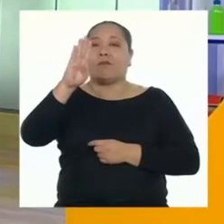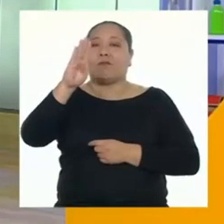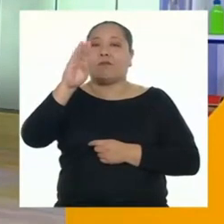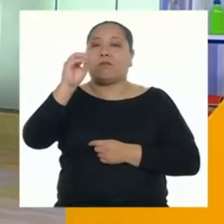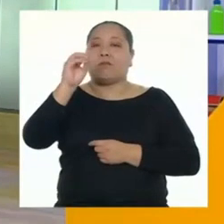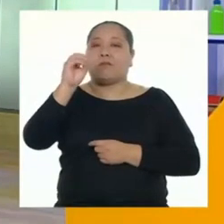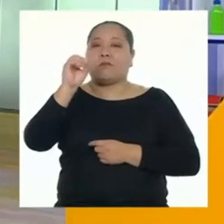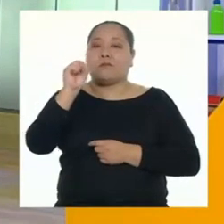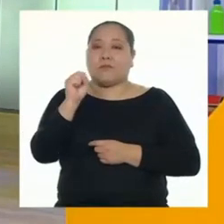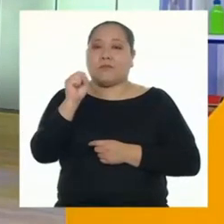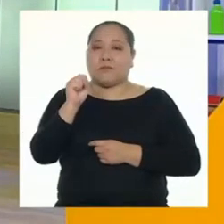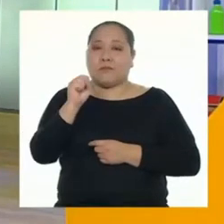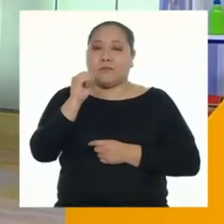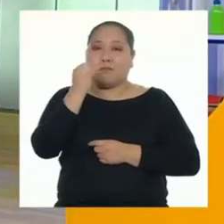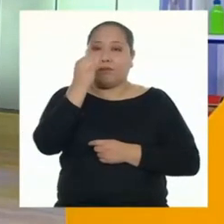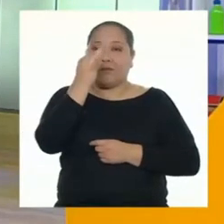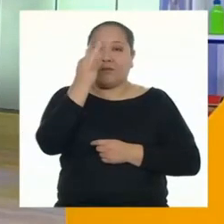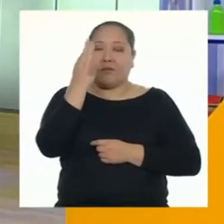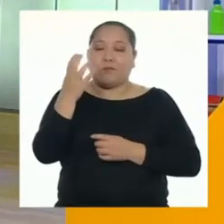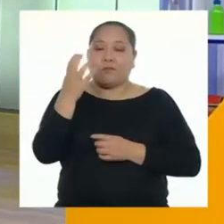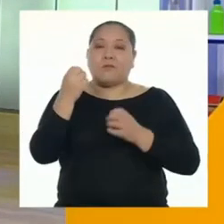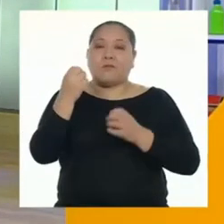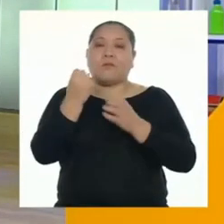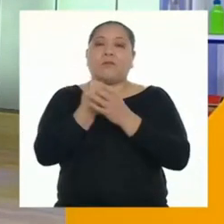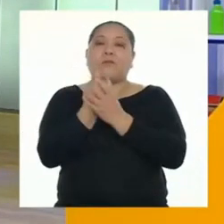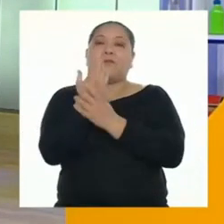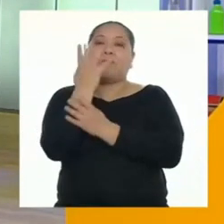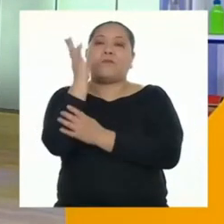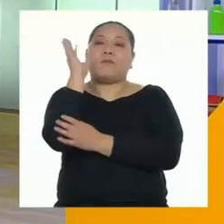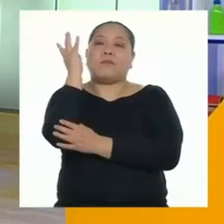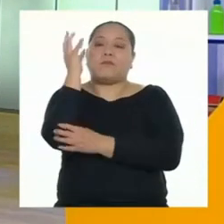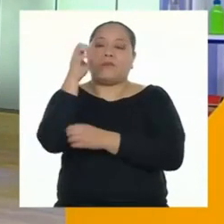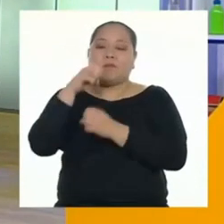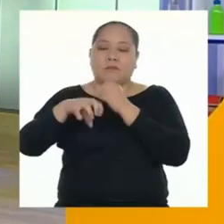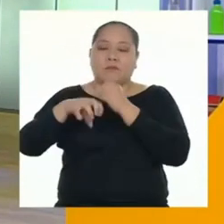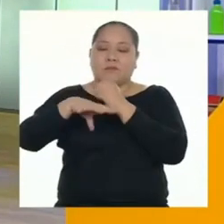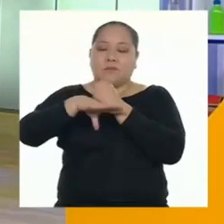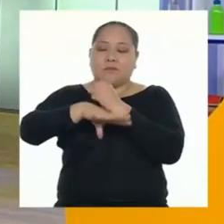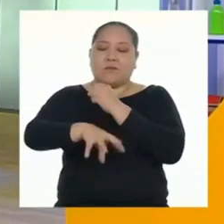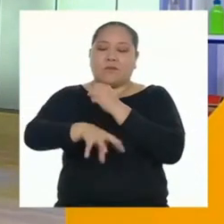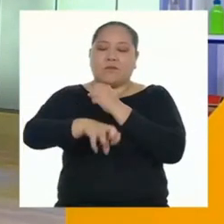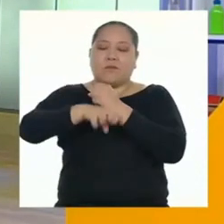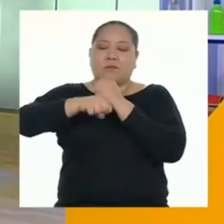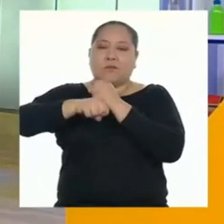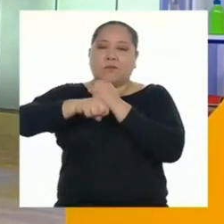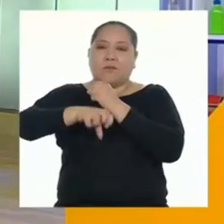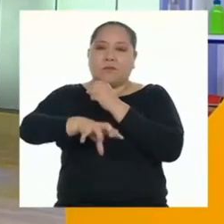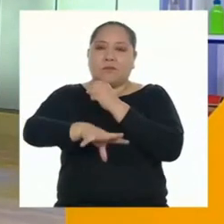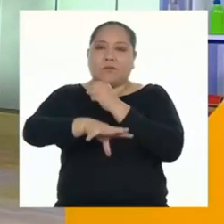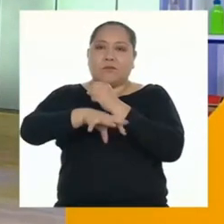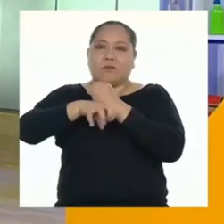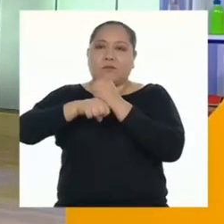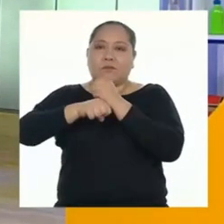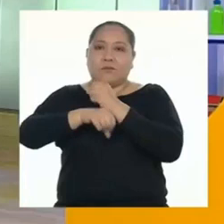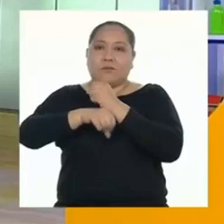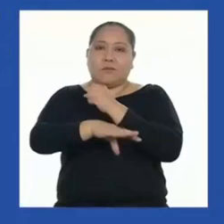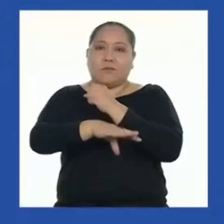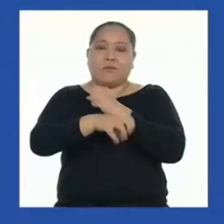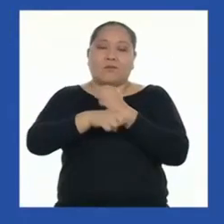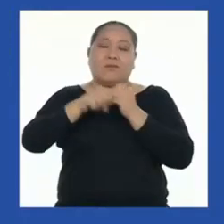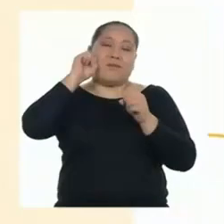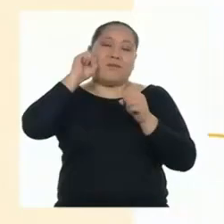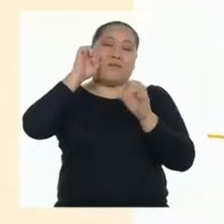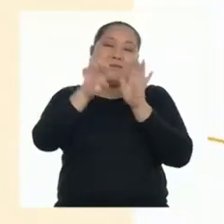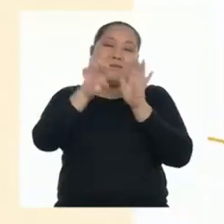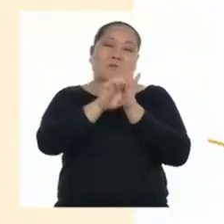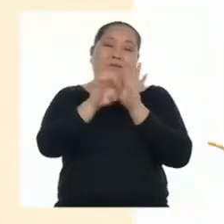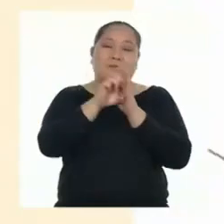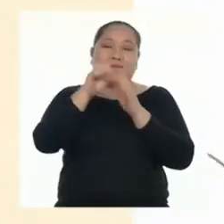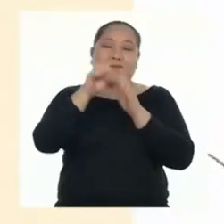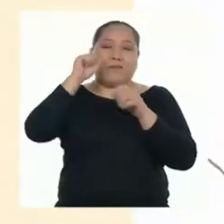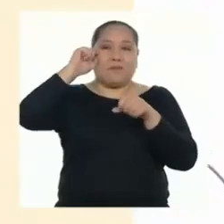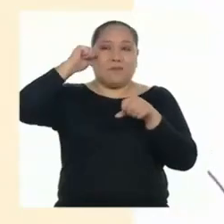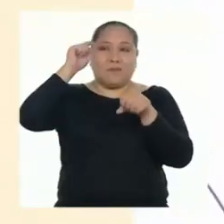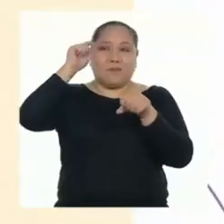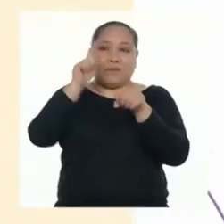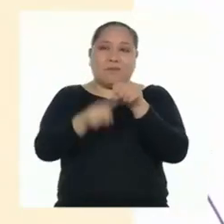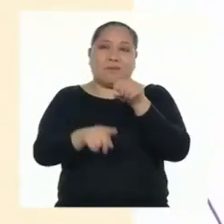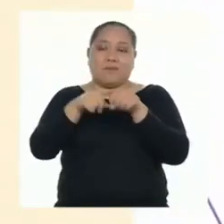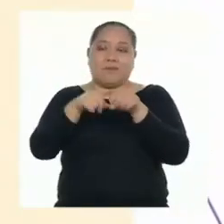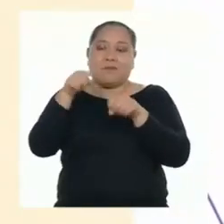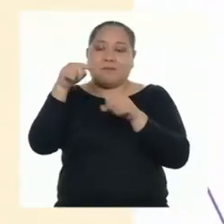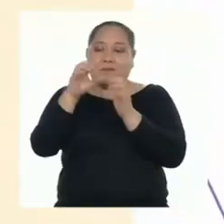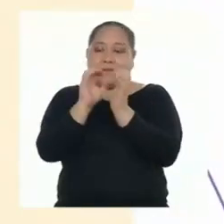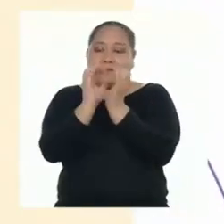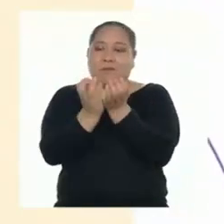órganos subterráneos de algunas plantas que se ocupan de almacenar los nutrientes de reserva, como es en el caso de la cebolla. Algo que me